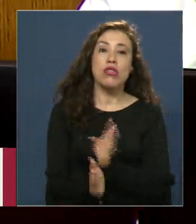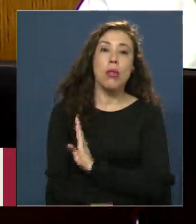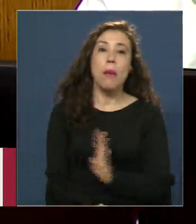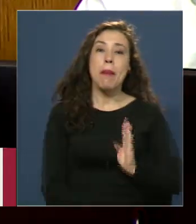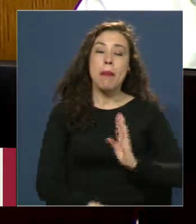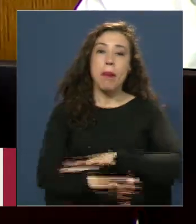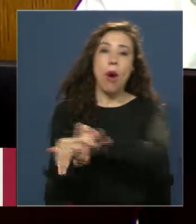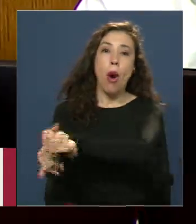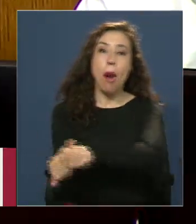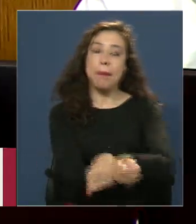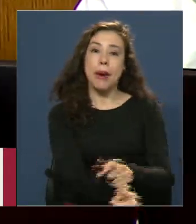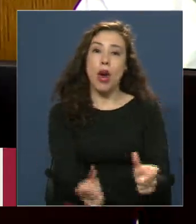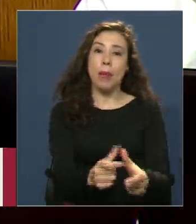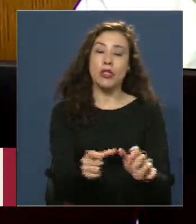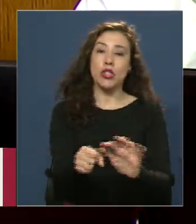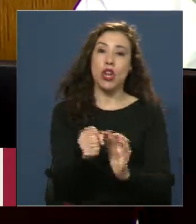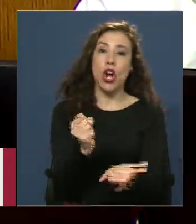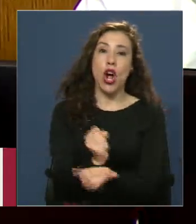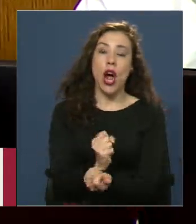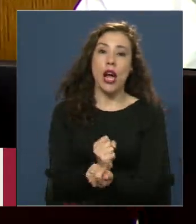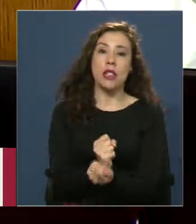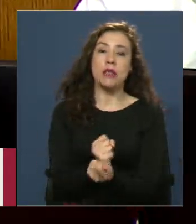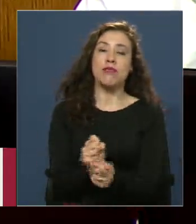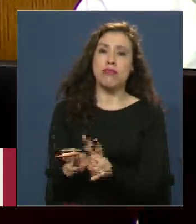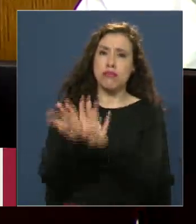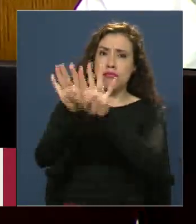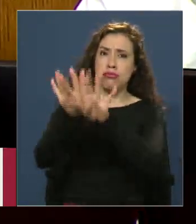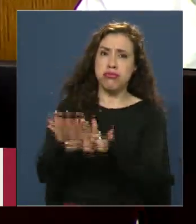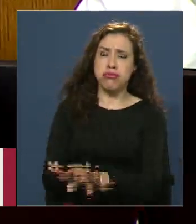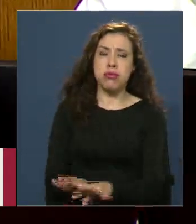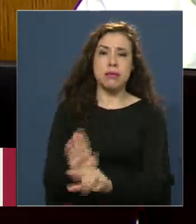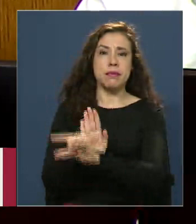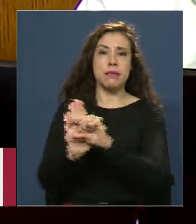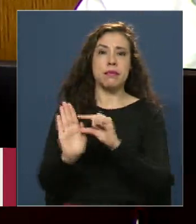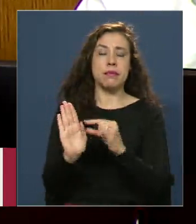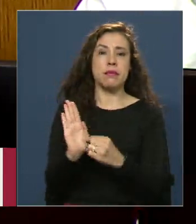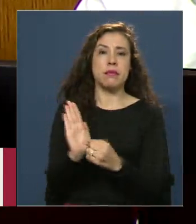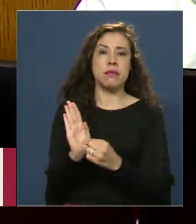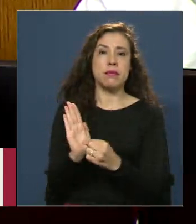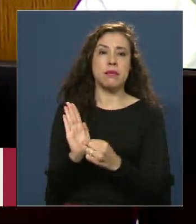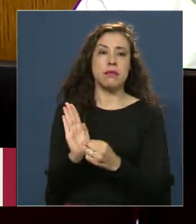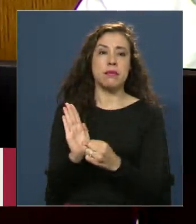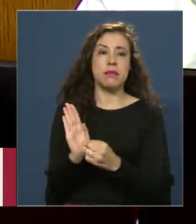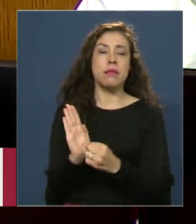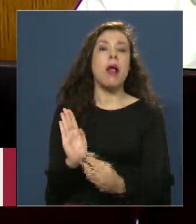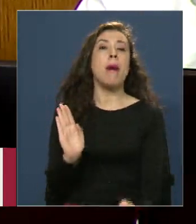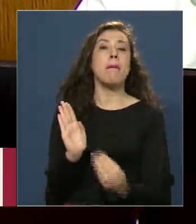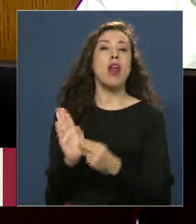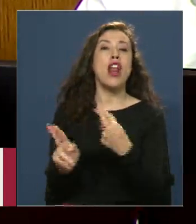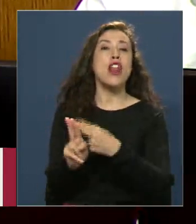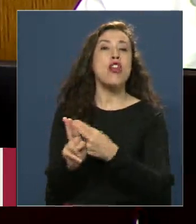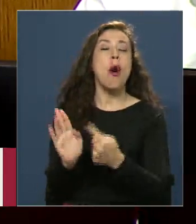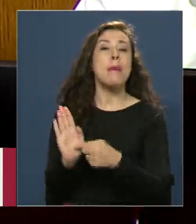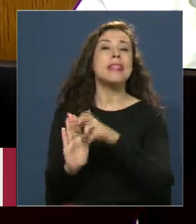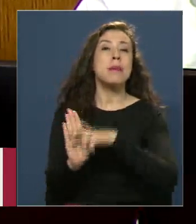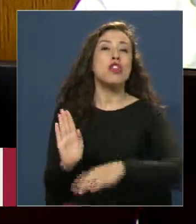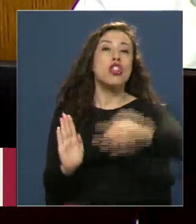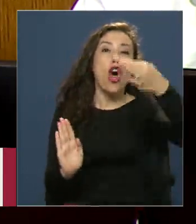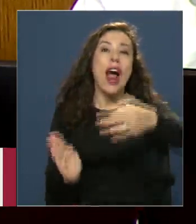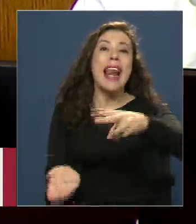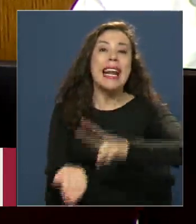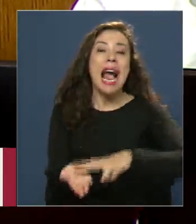la oposición de la Comisión de Hacienda, redactamos una indicación para nombrar este proyecto como debe